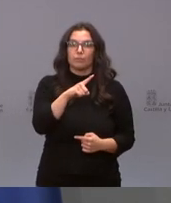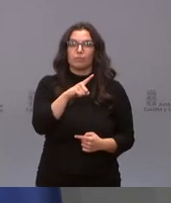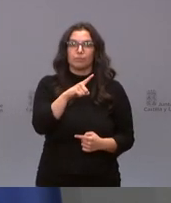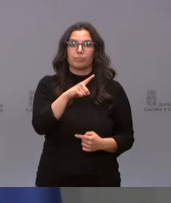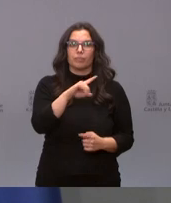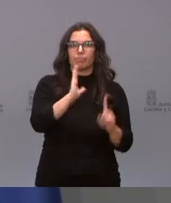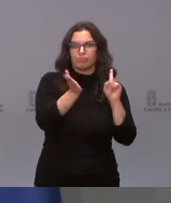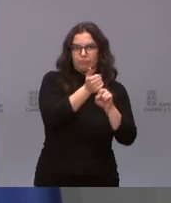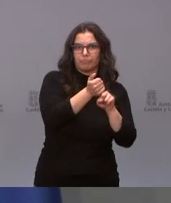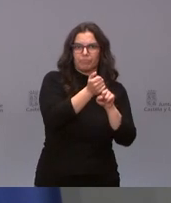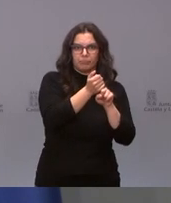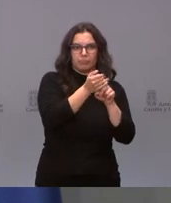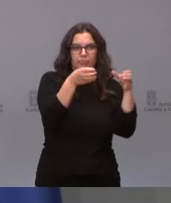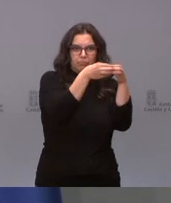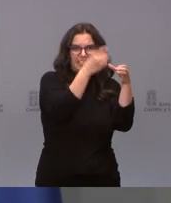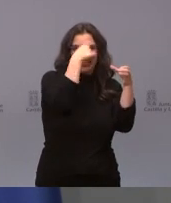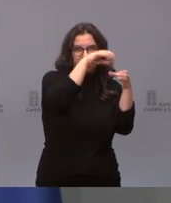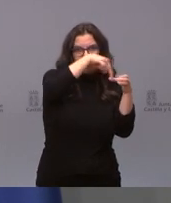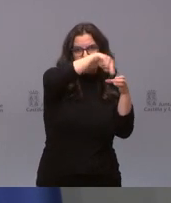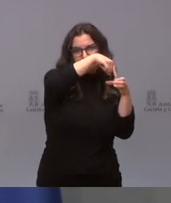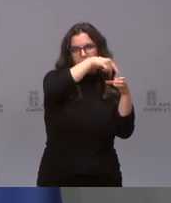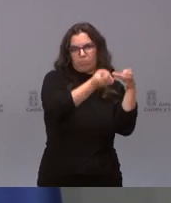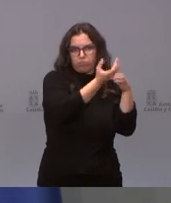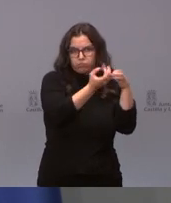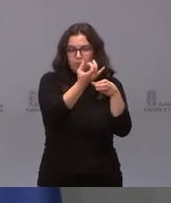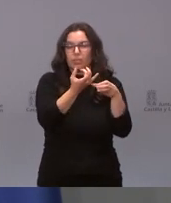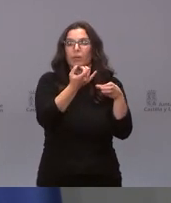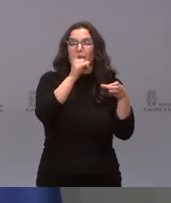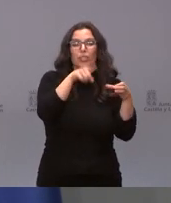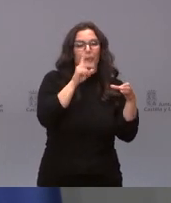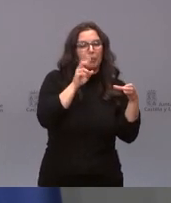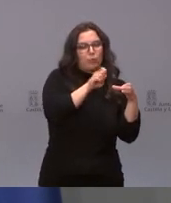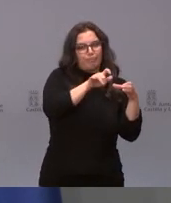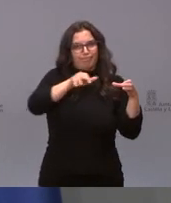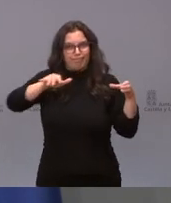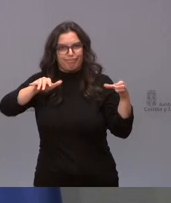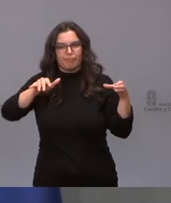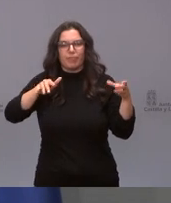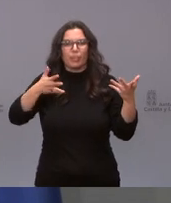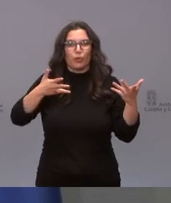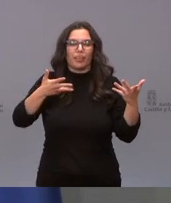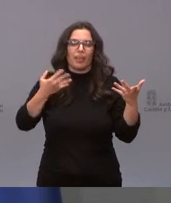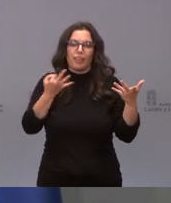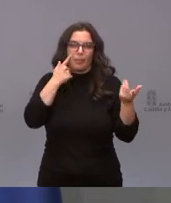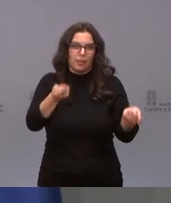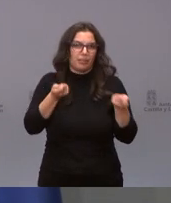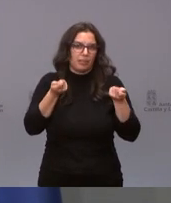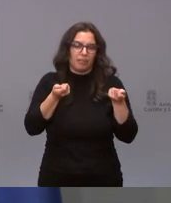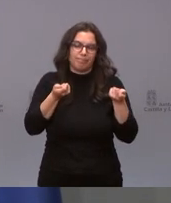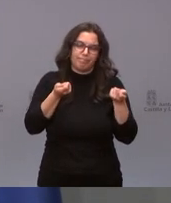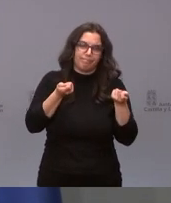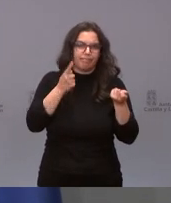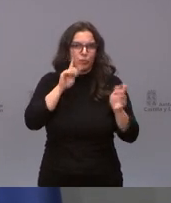localizados en brotes pero se ve también que hay una extensión comunitaria y por lo tanto pues hay que hay que ser lo más